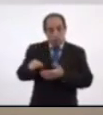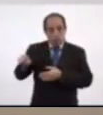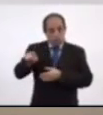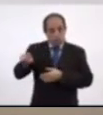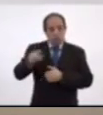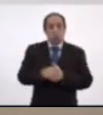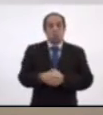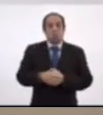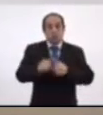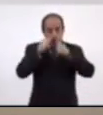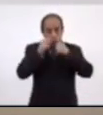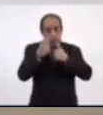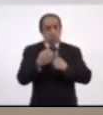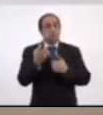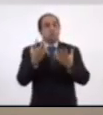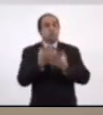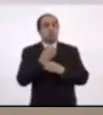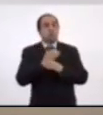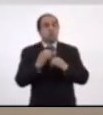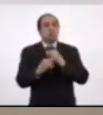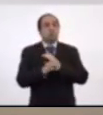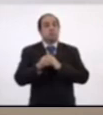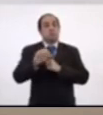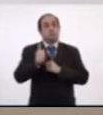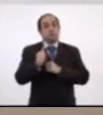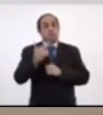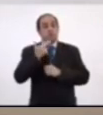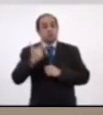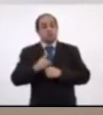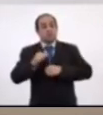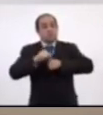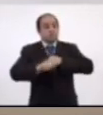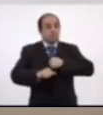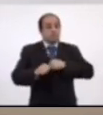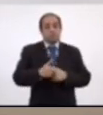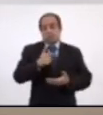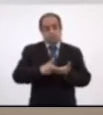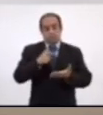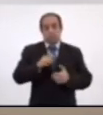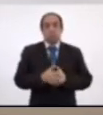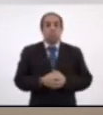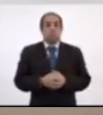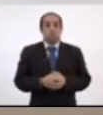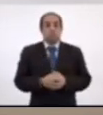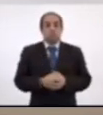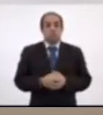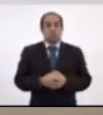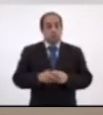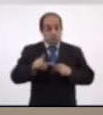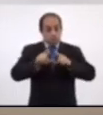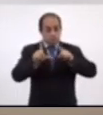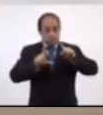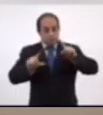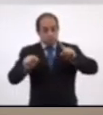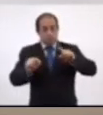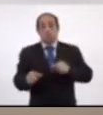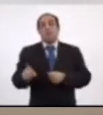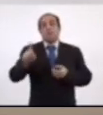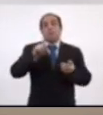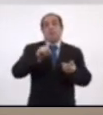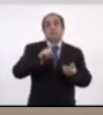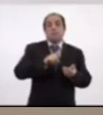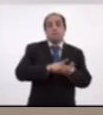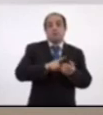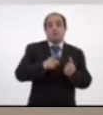ese tipo de atenciones. Y también otras urgencias quirúrgicas no graves. En todo el país y principalmente aquí en la Ciudad